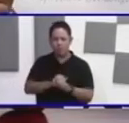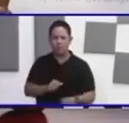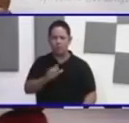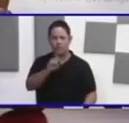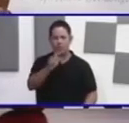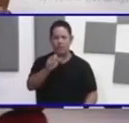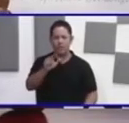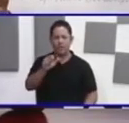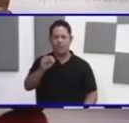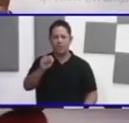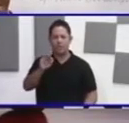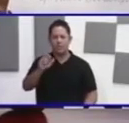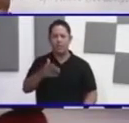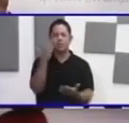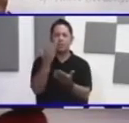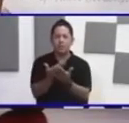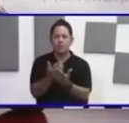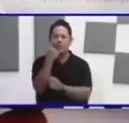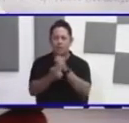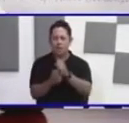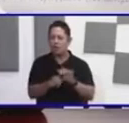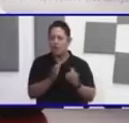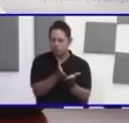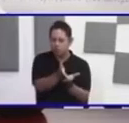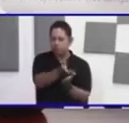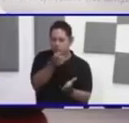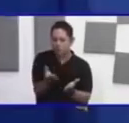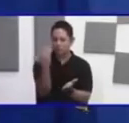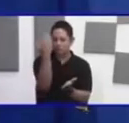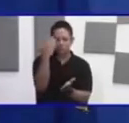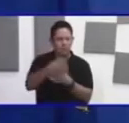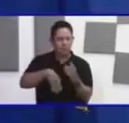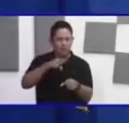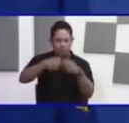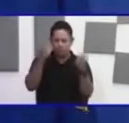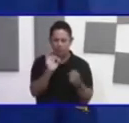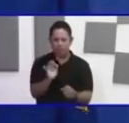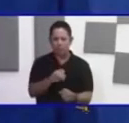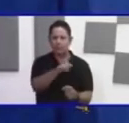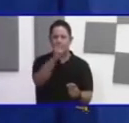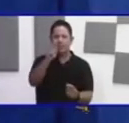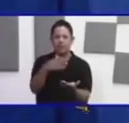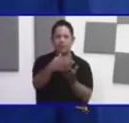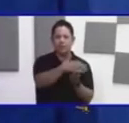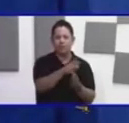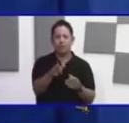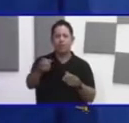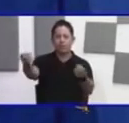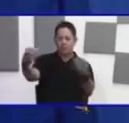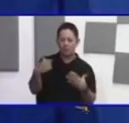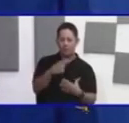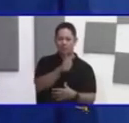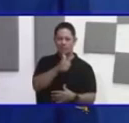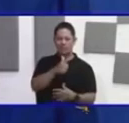¿Cuántas camas adquirieron y se iban a adquirir? 100. ¿Y se iban a adquirir 100? Llegaron 10 camas. 10 camas. ¿Las camas cuánto costaban en esa época?